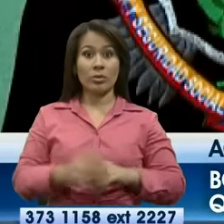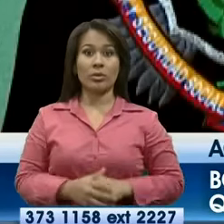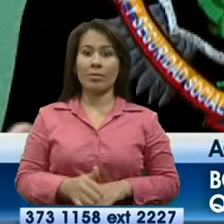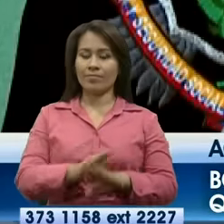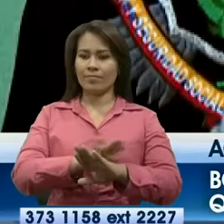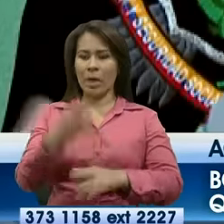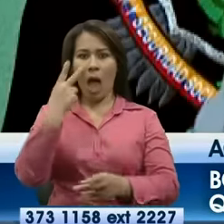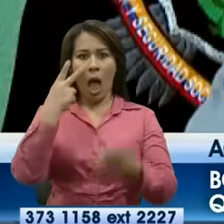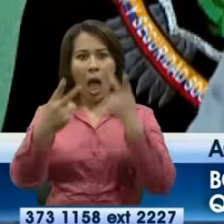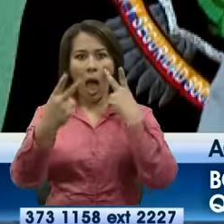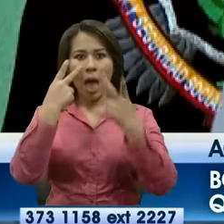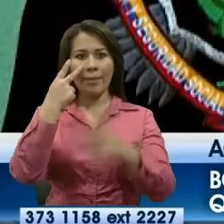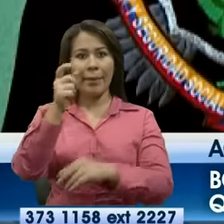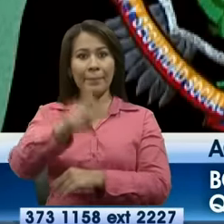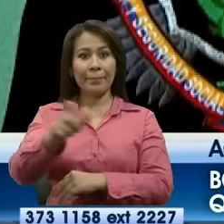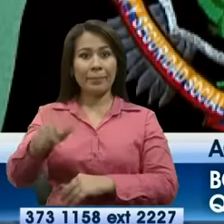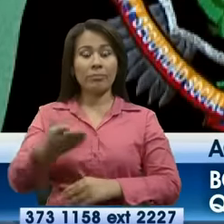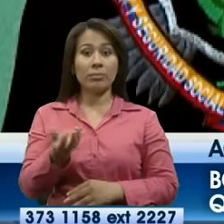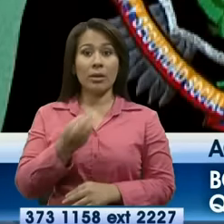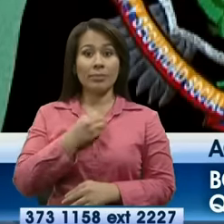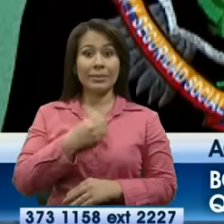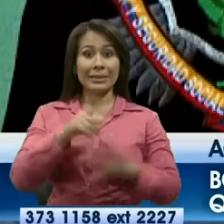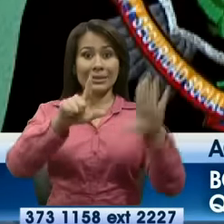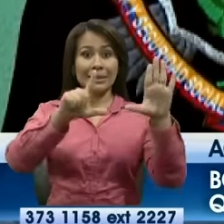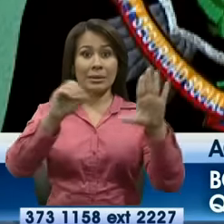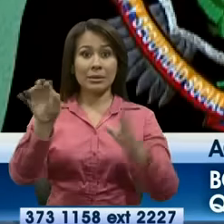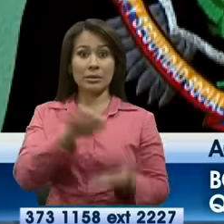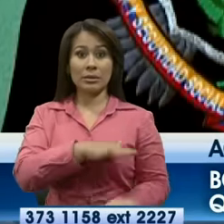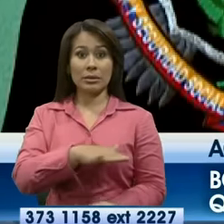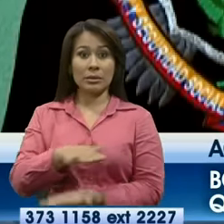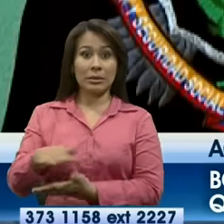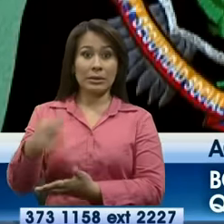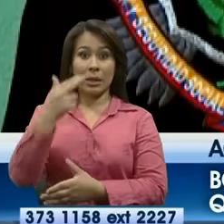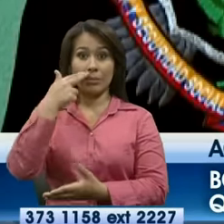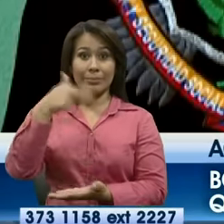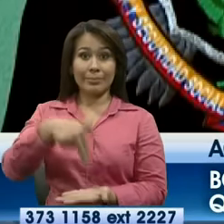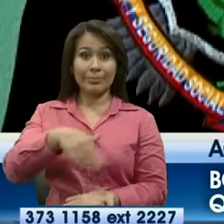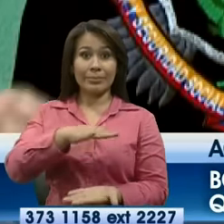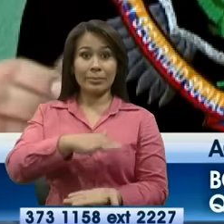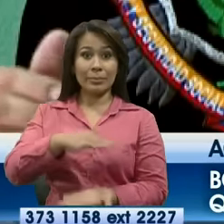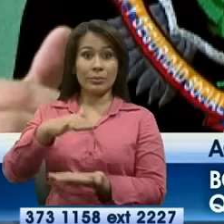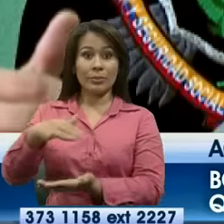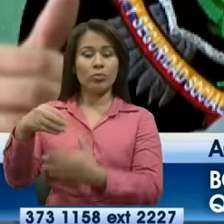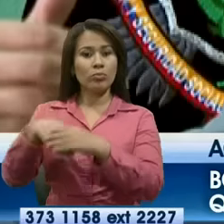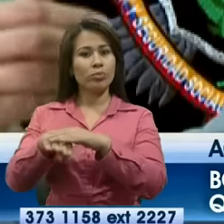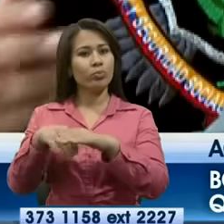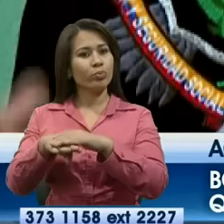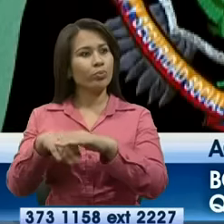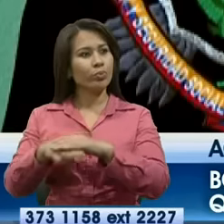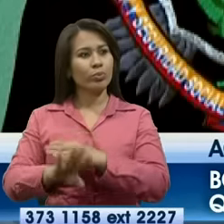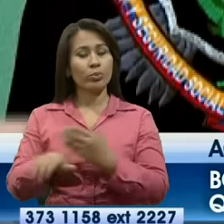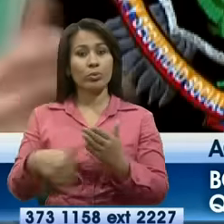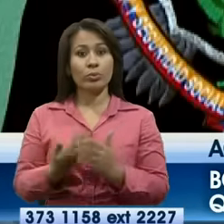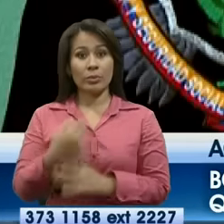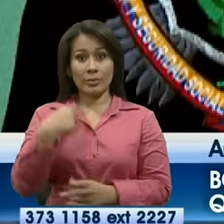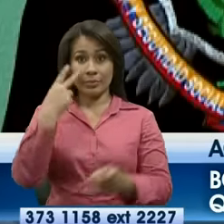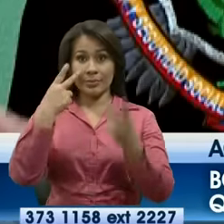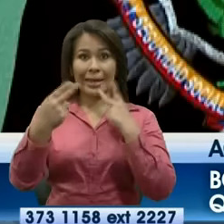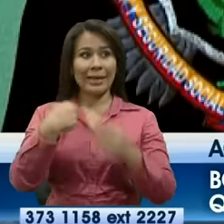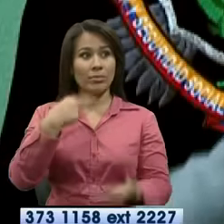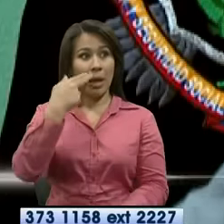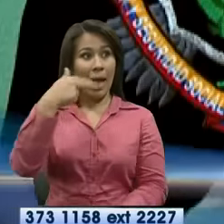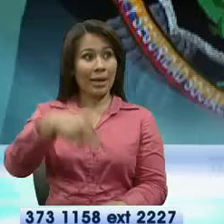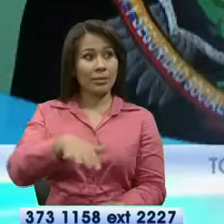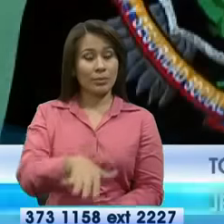en riesgo. Si estamos pensando que 700 galones pueden dar para un almacenaje o llenar un tanque de